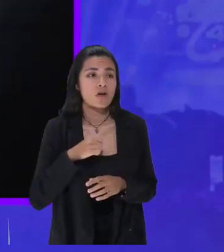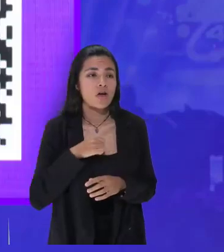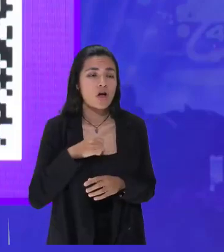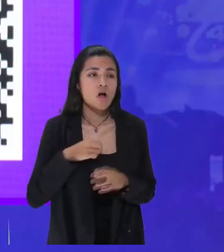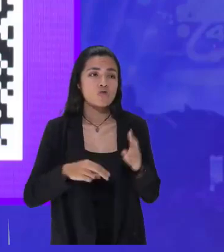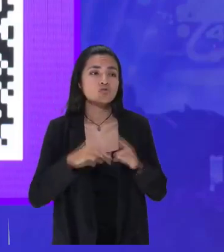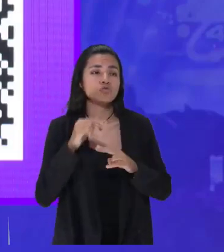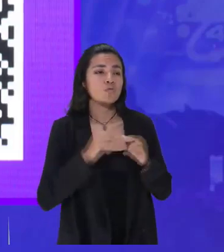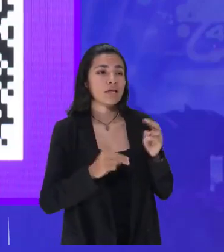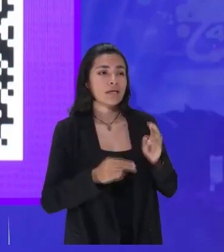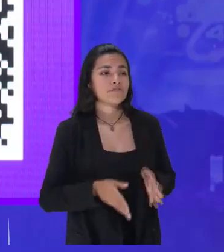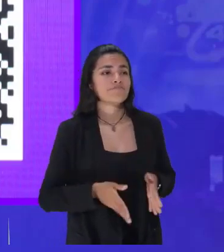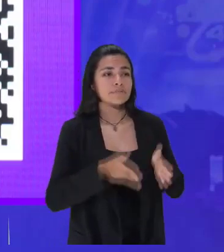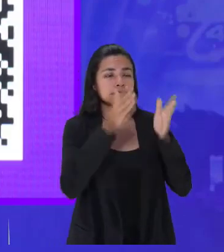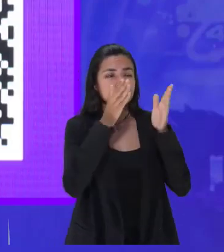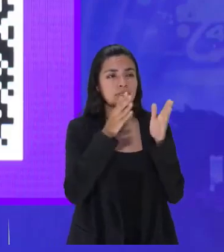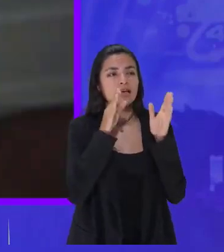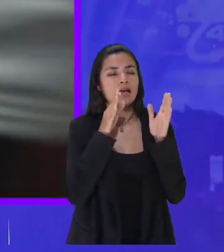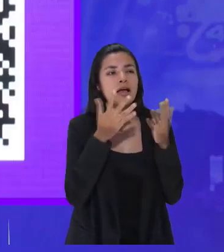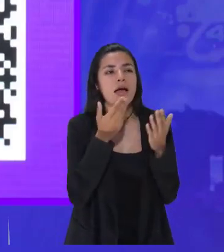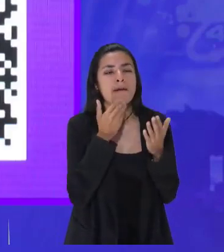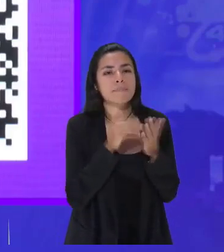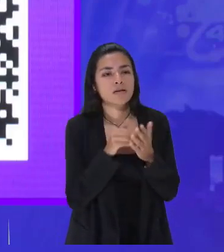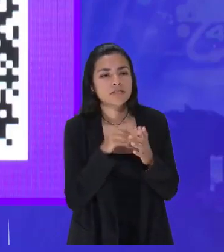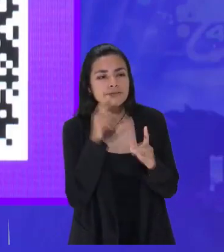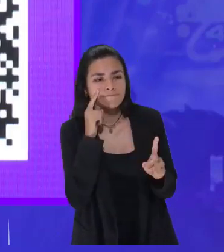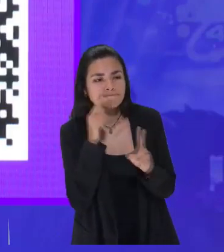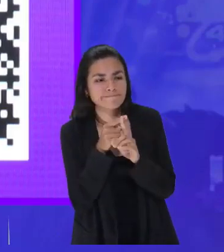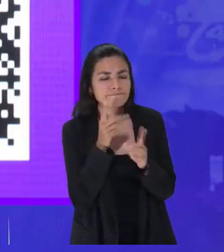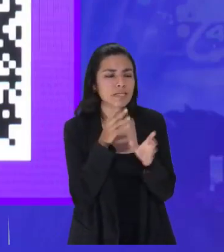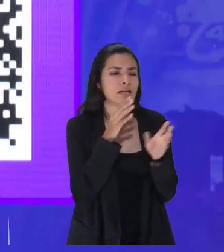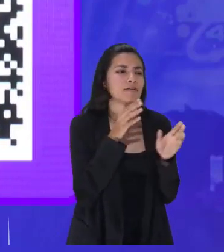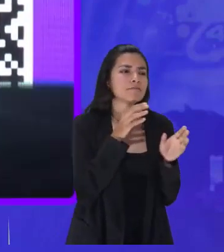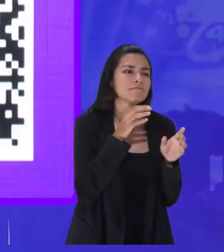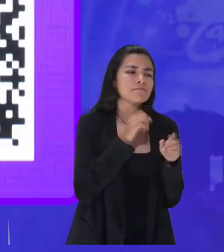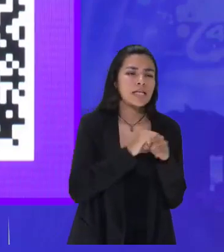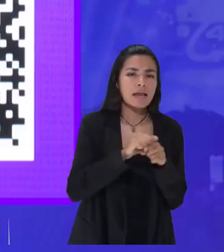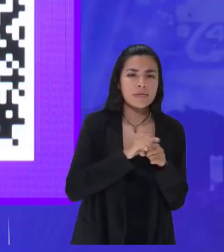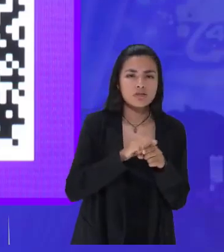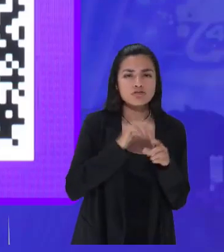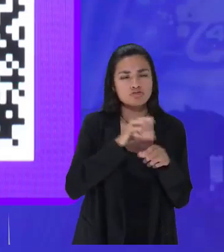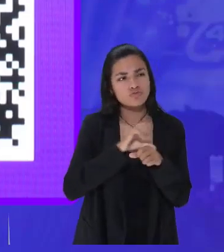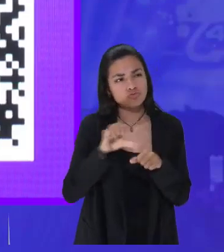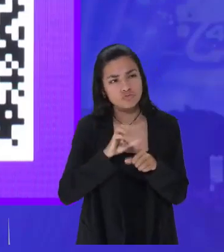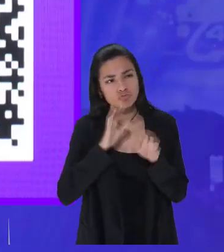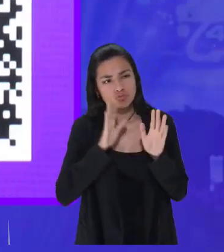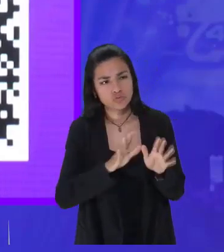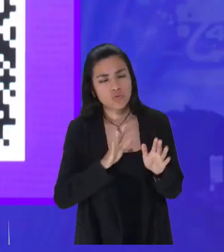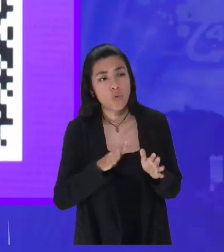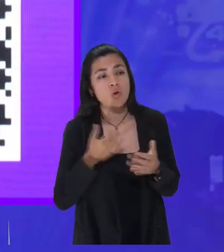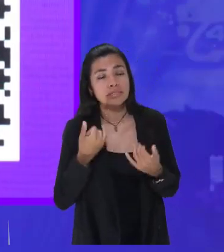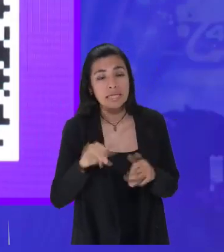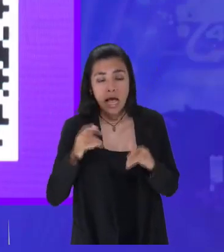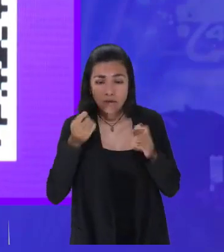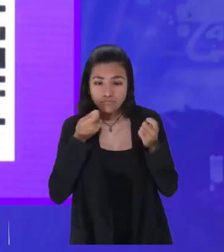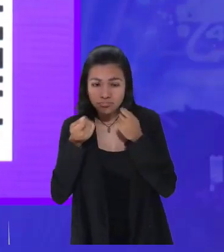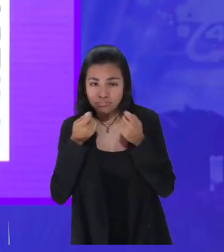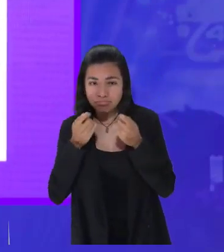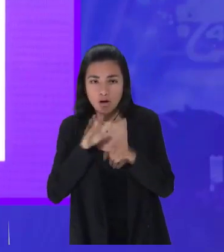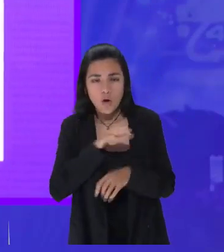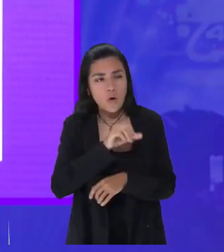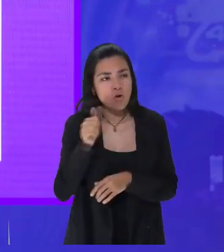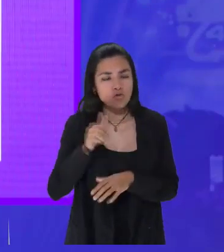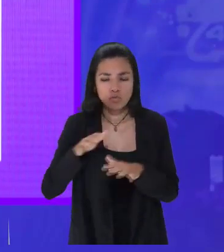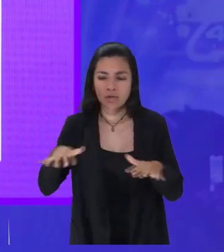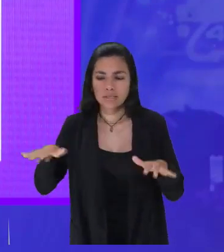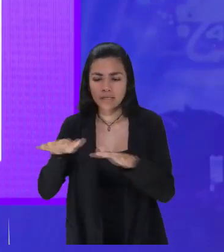un edificio hacia el entrenamiento quirúrgico. Muy seguramente cuando tengamos dominado ese segmento, pasamos al otro escenario, o se abre